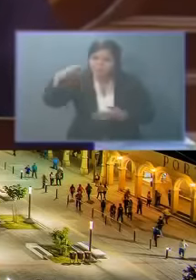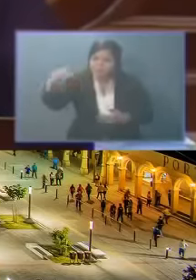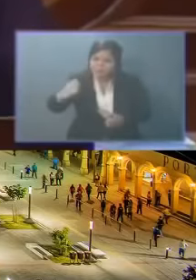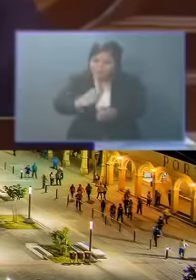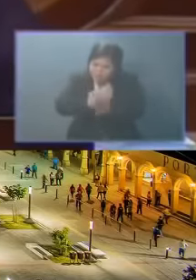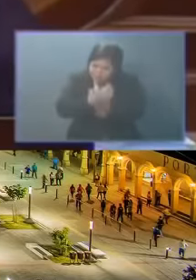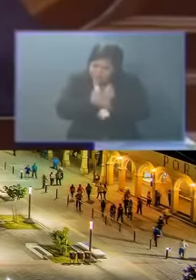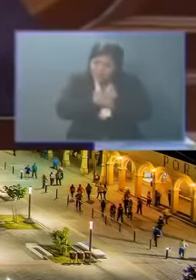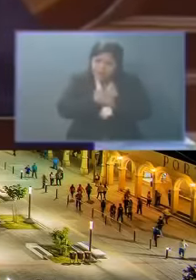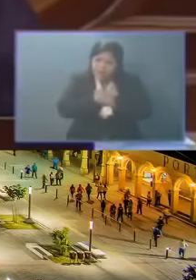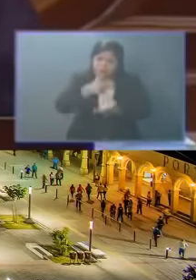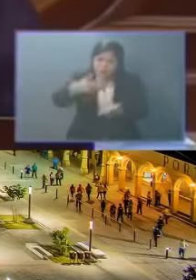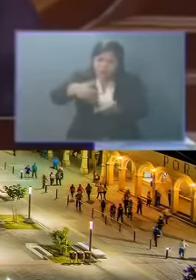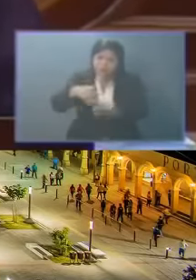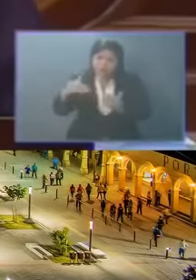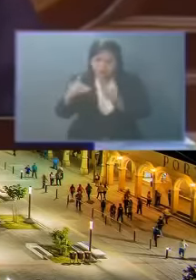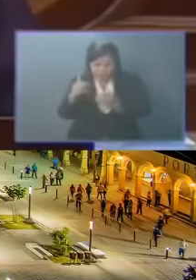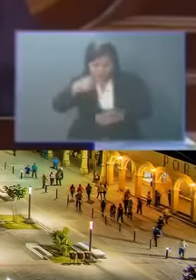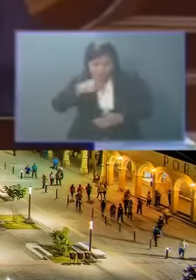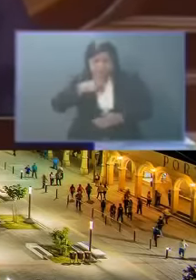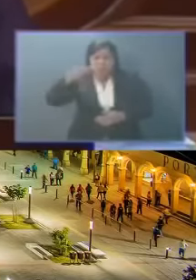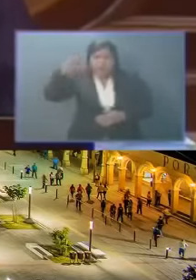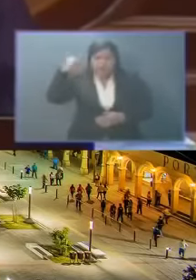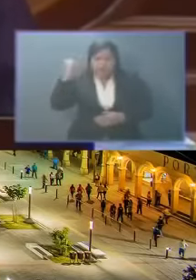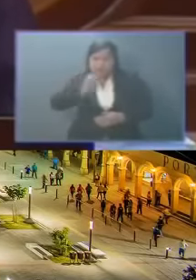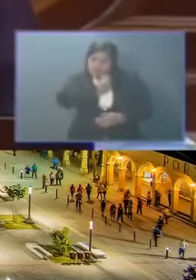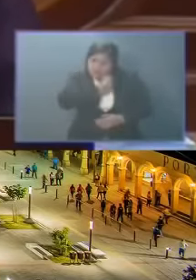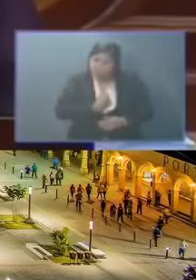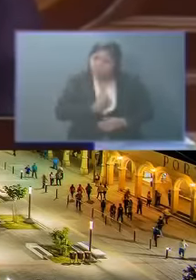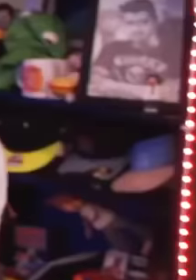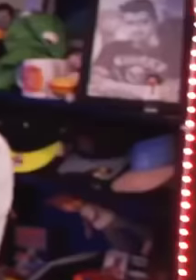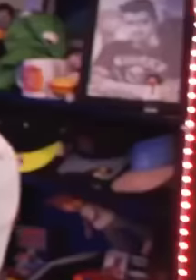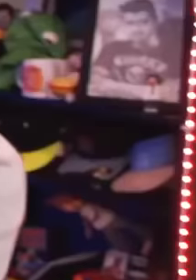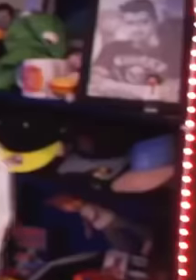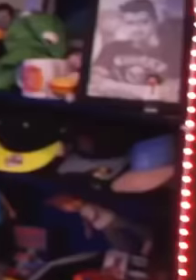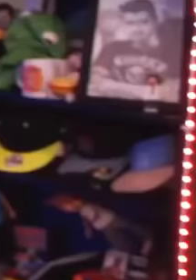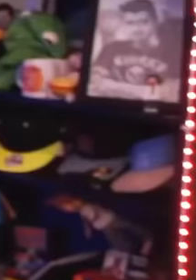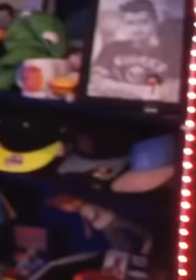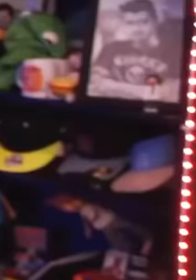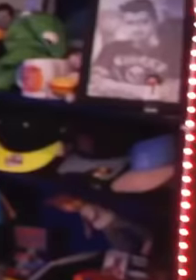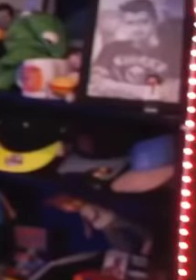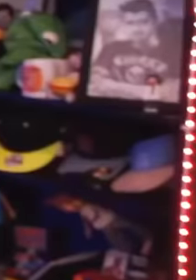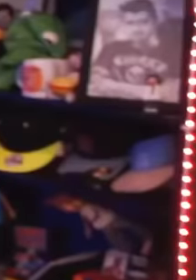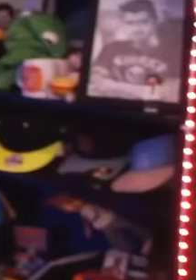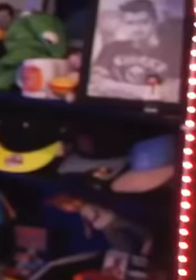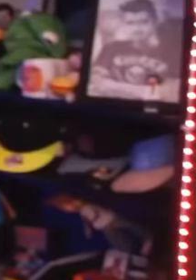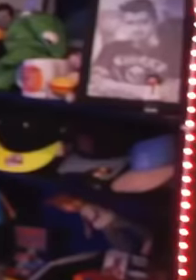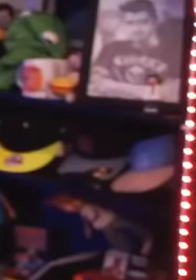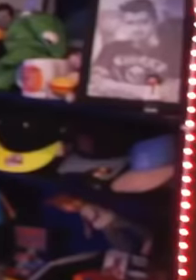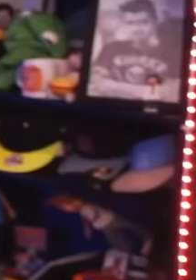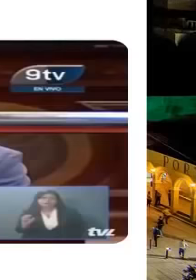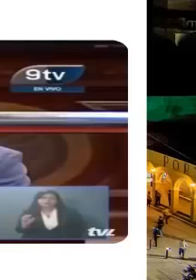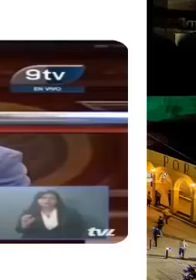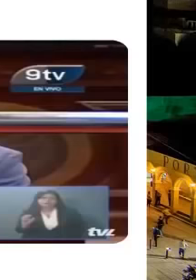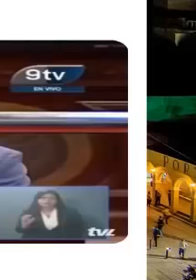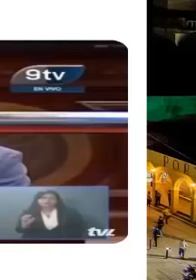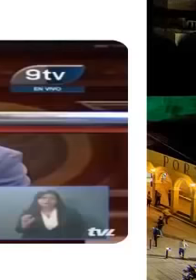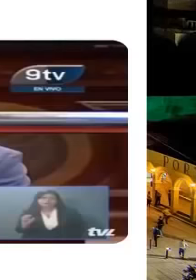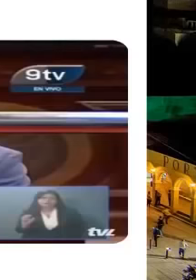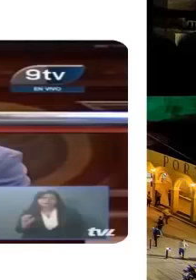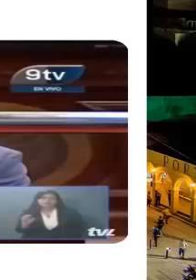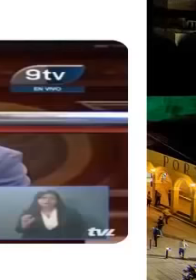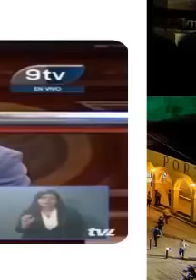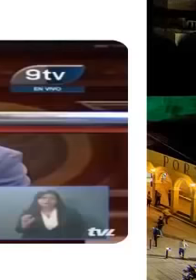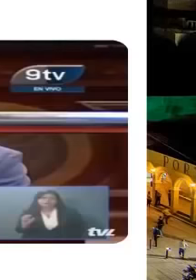otro año se lo sacamos de ahí, se lo aseguro. Bien dicho, Arturo, claro que si tú demuestras quién manda. Y el